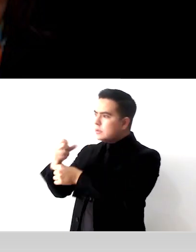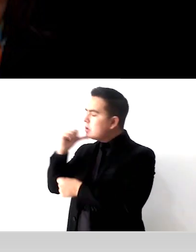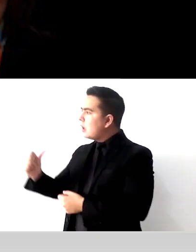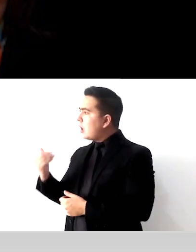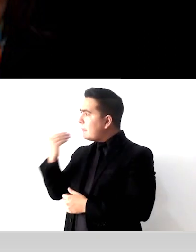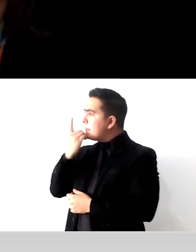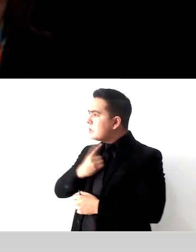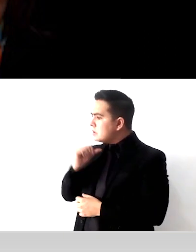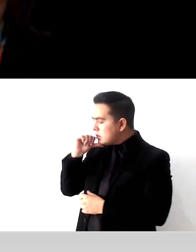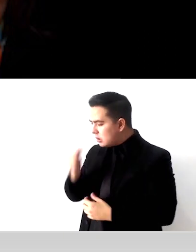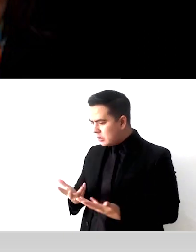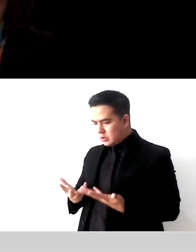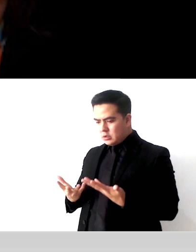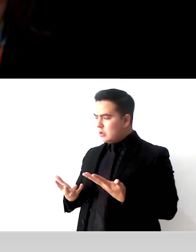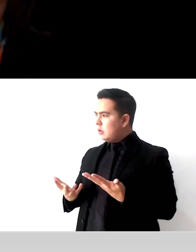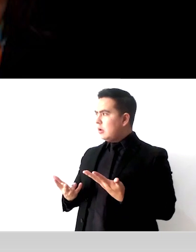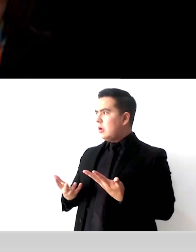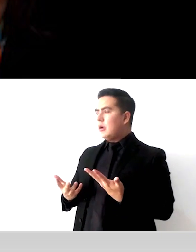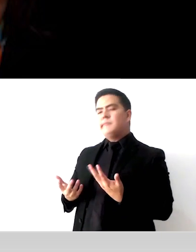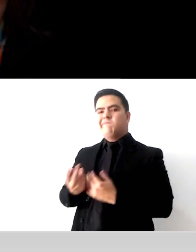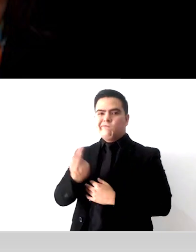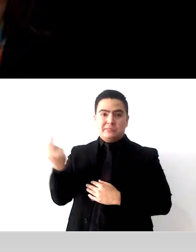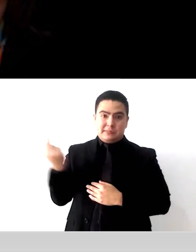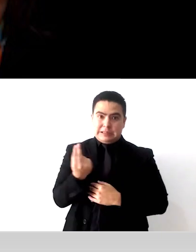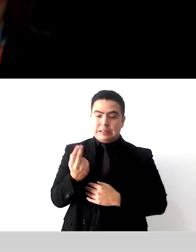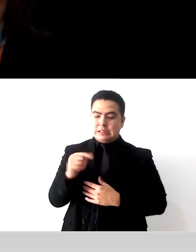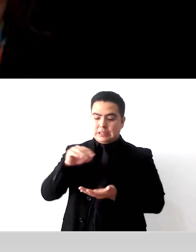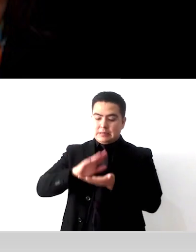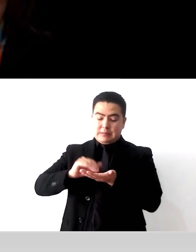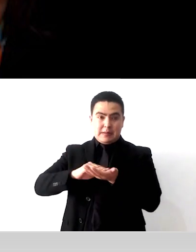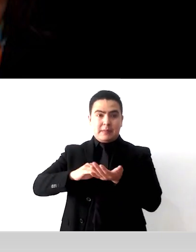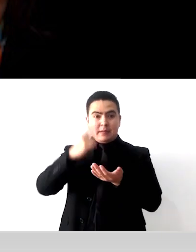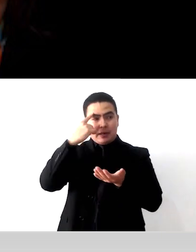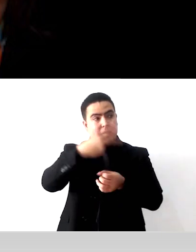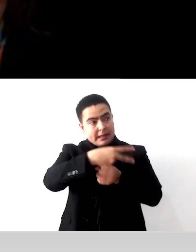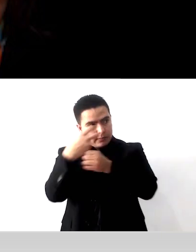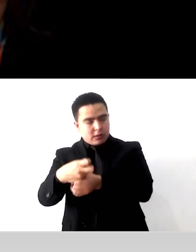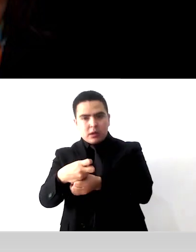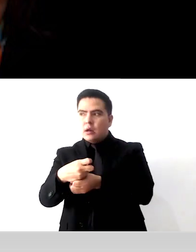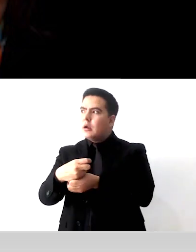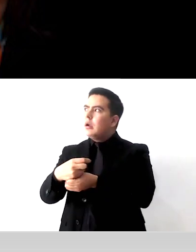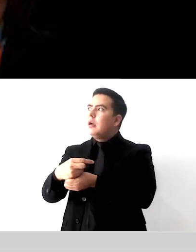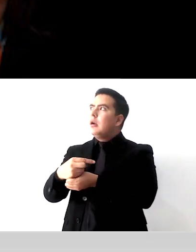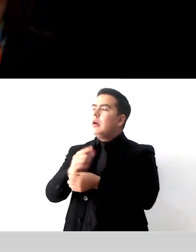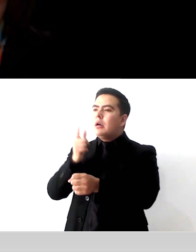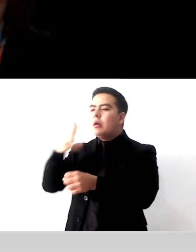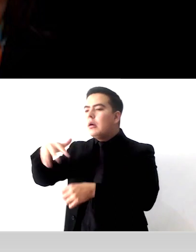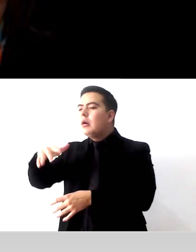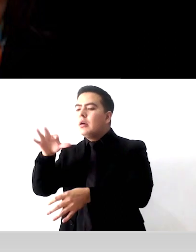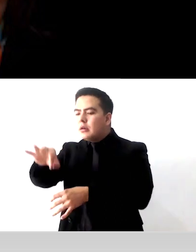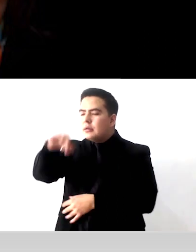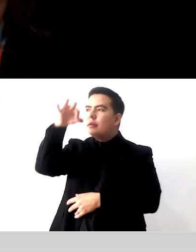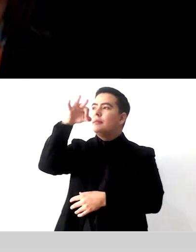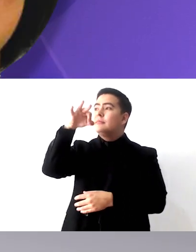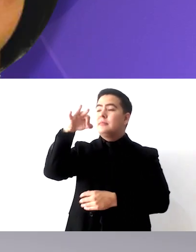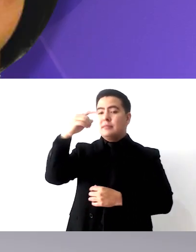pídele a otros integrantes del cabildo que te den copia de de la convocatoria, en fin, hay vías y